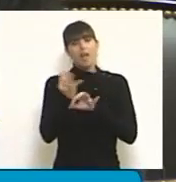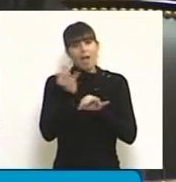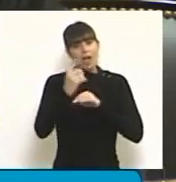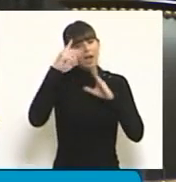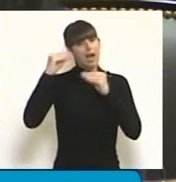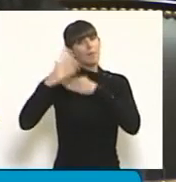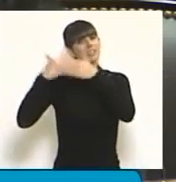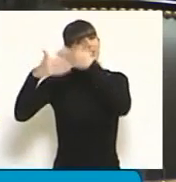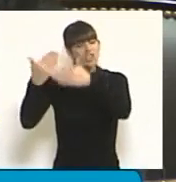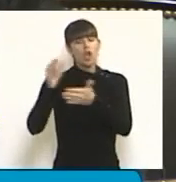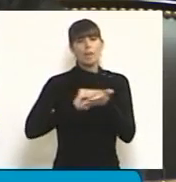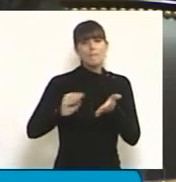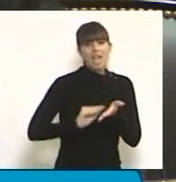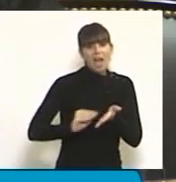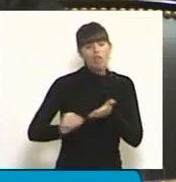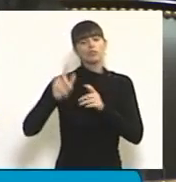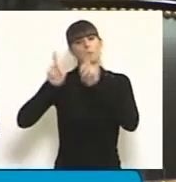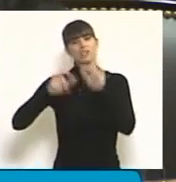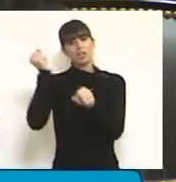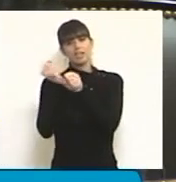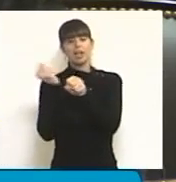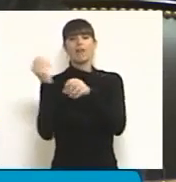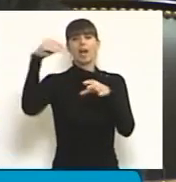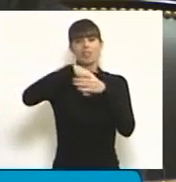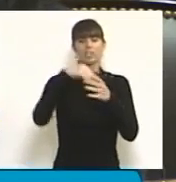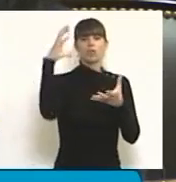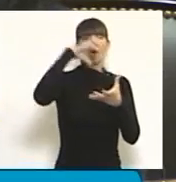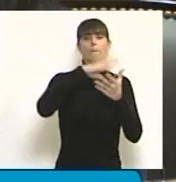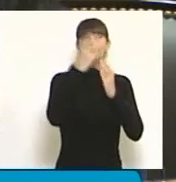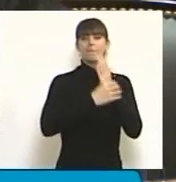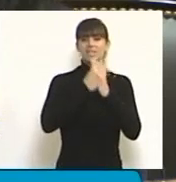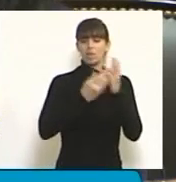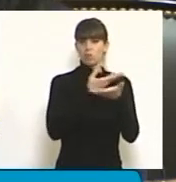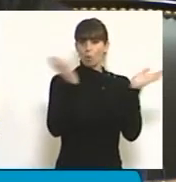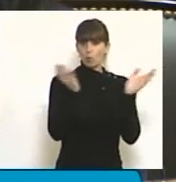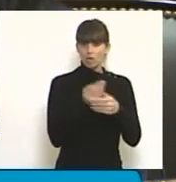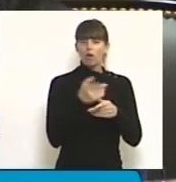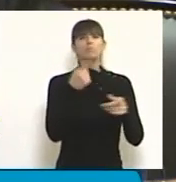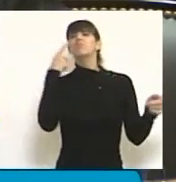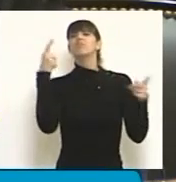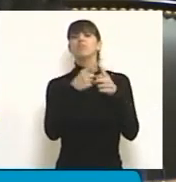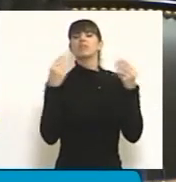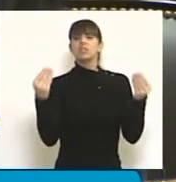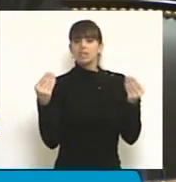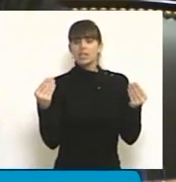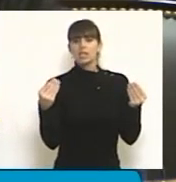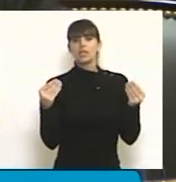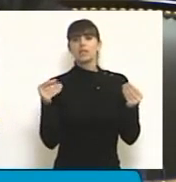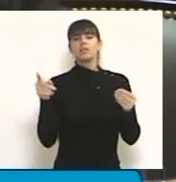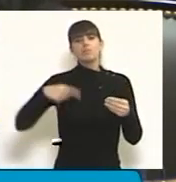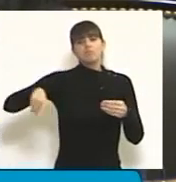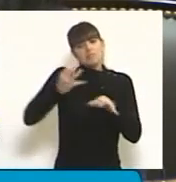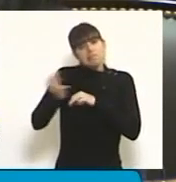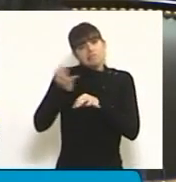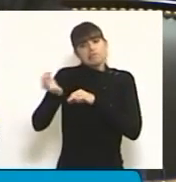capacitación de empleados y funcionarios del Ministerio Público con el fin de hacer un fortalecimiento a las